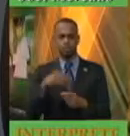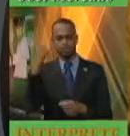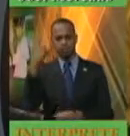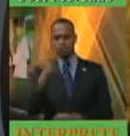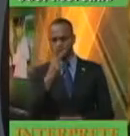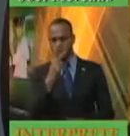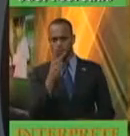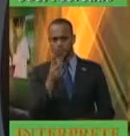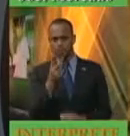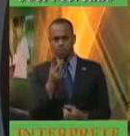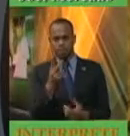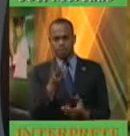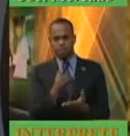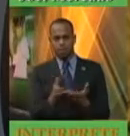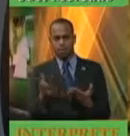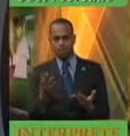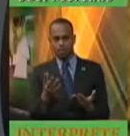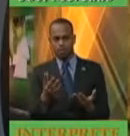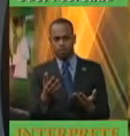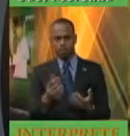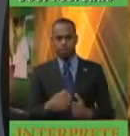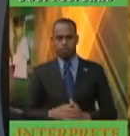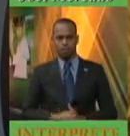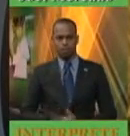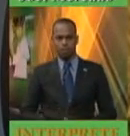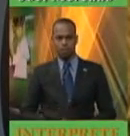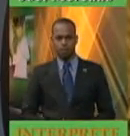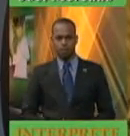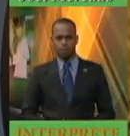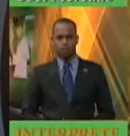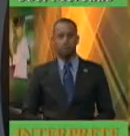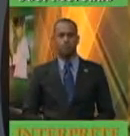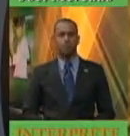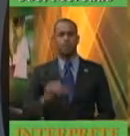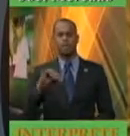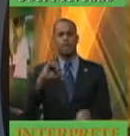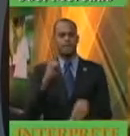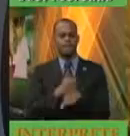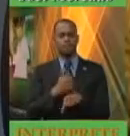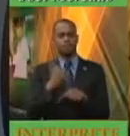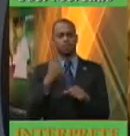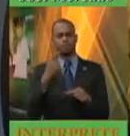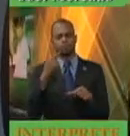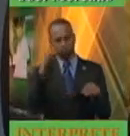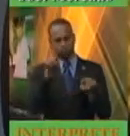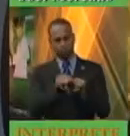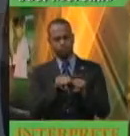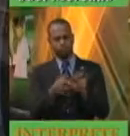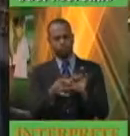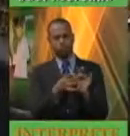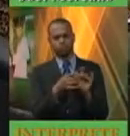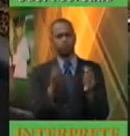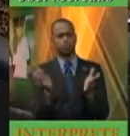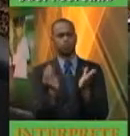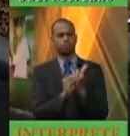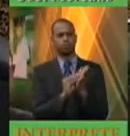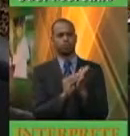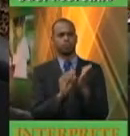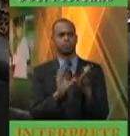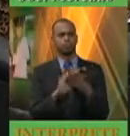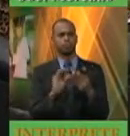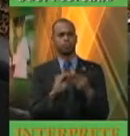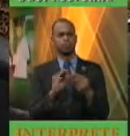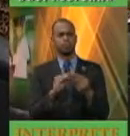para que fueran testigos allá. ¿Qué establece ese acuerdo al que ustedes están llegando con